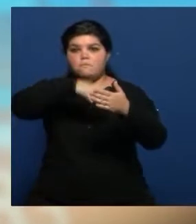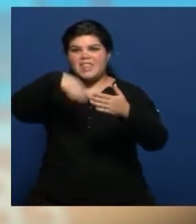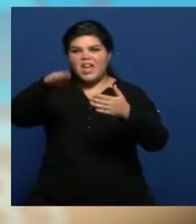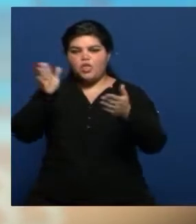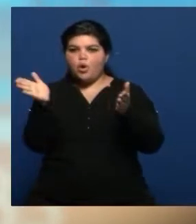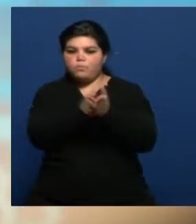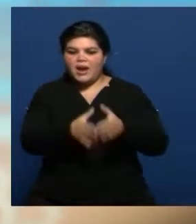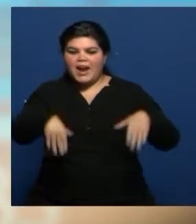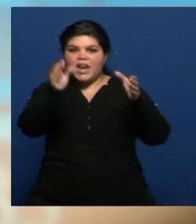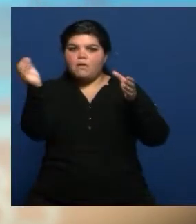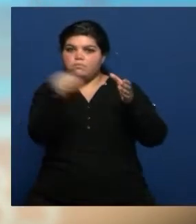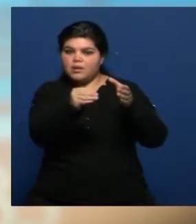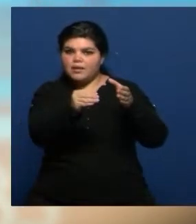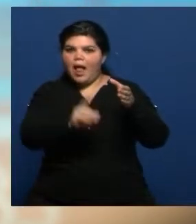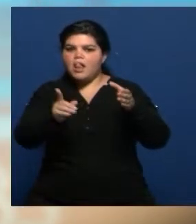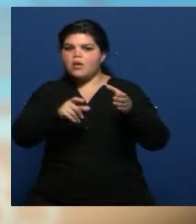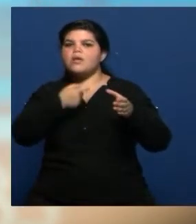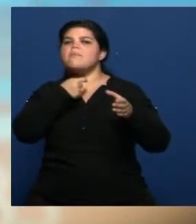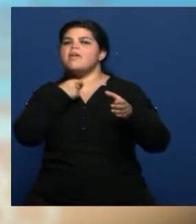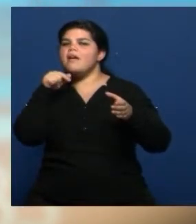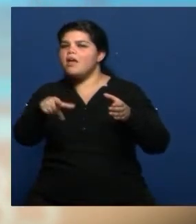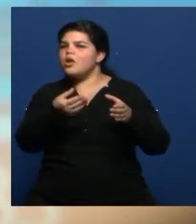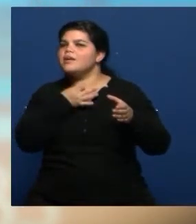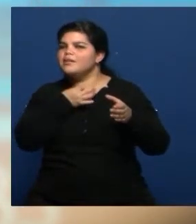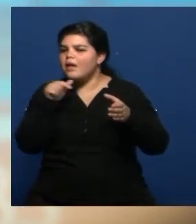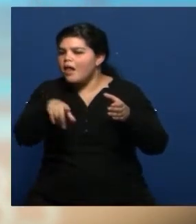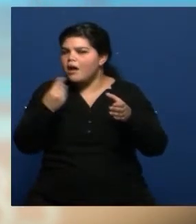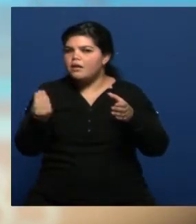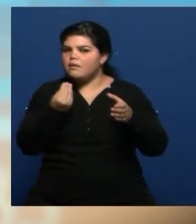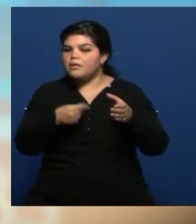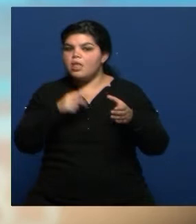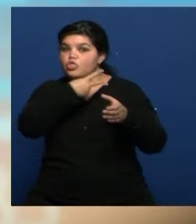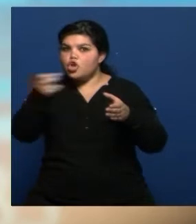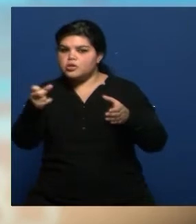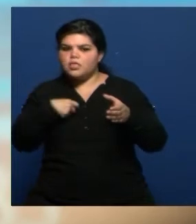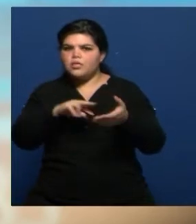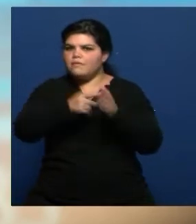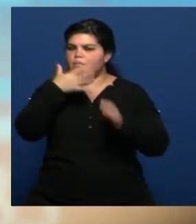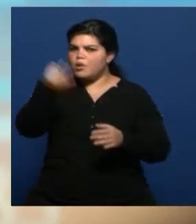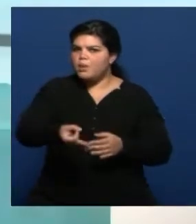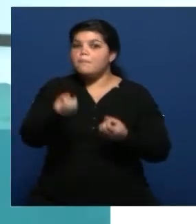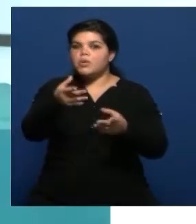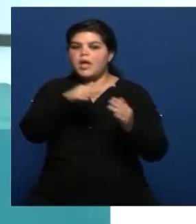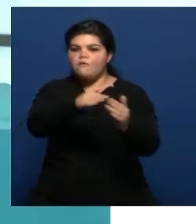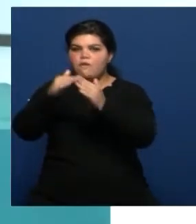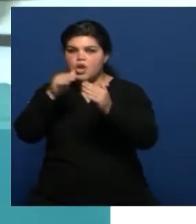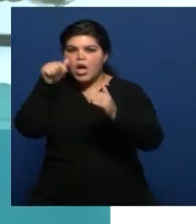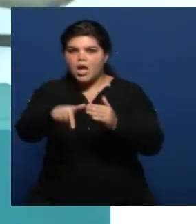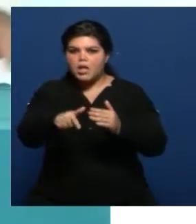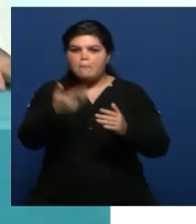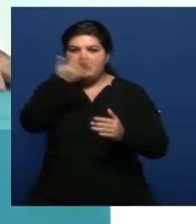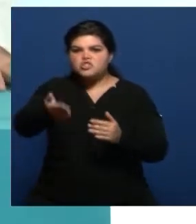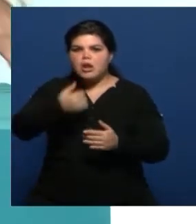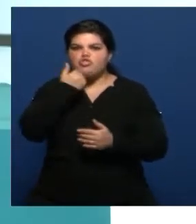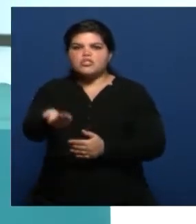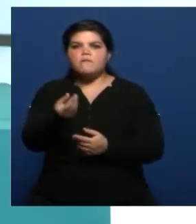al barrio y algún pícaro le quiere cobrar 200, ya empieza a tener un problema de verdad con la persona. Porque ¿cuál es el problema en los barrios? La gente no sabe cuánto